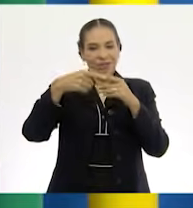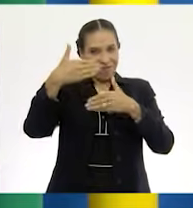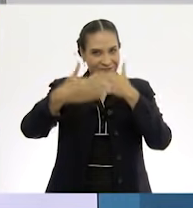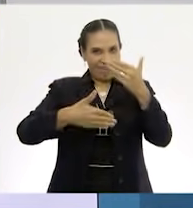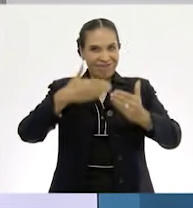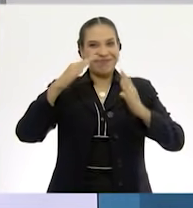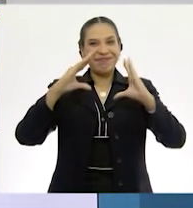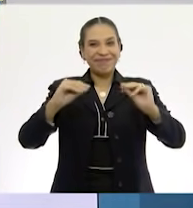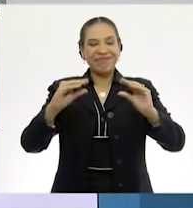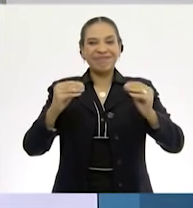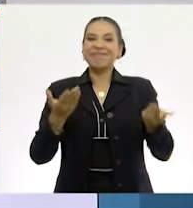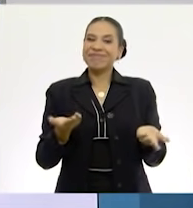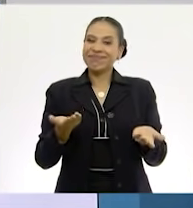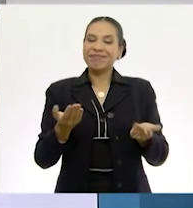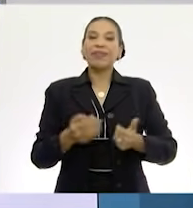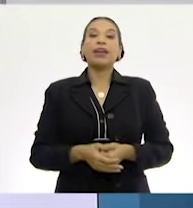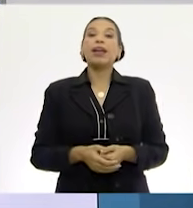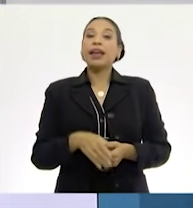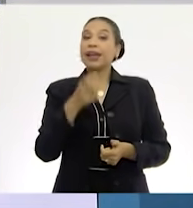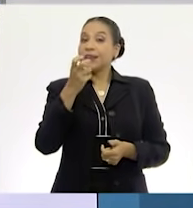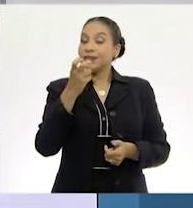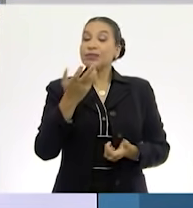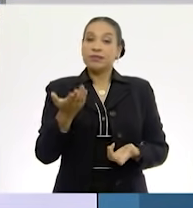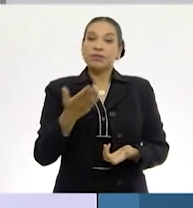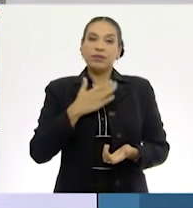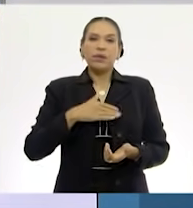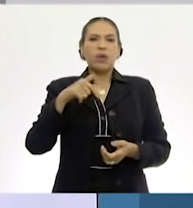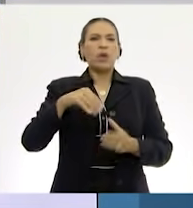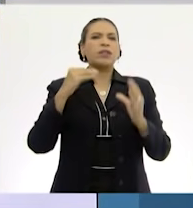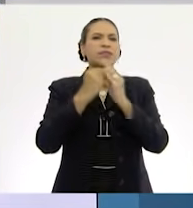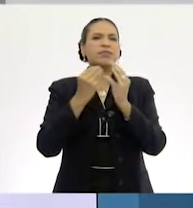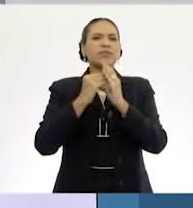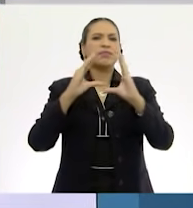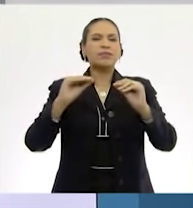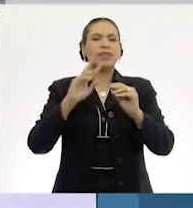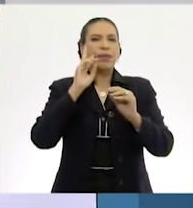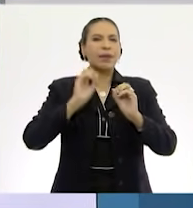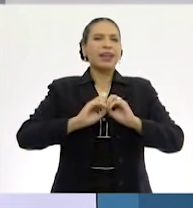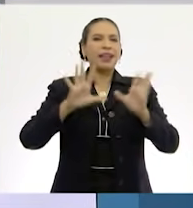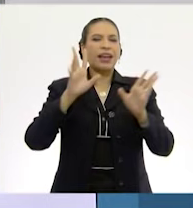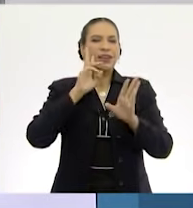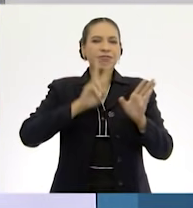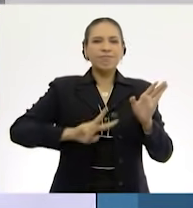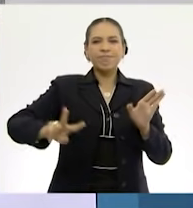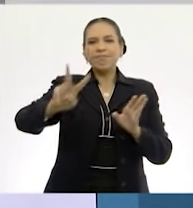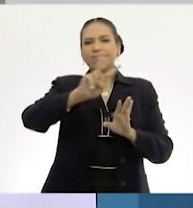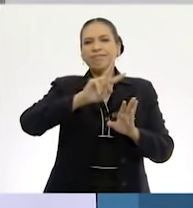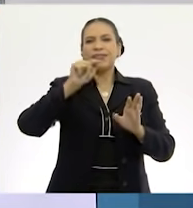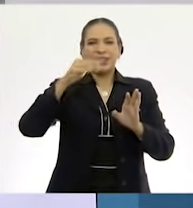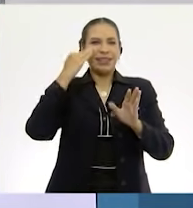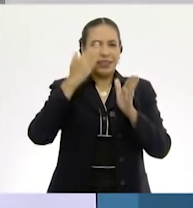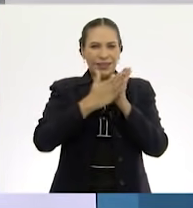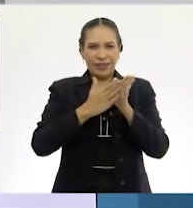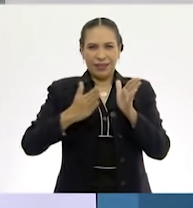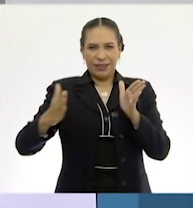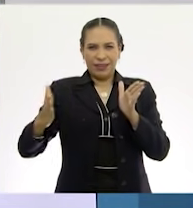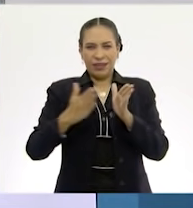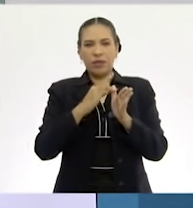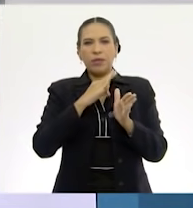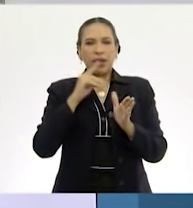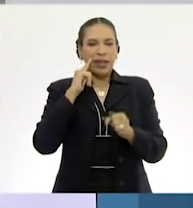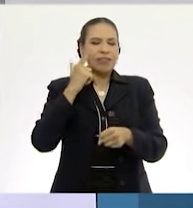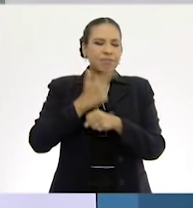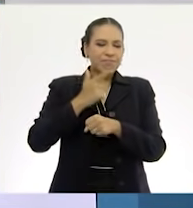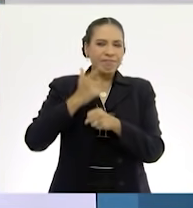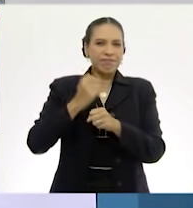clases. Sí, justo. Esta clase se trata de que aclaremos un panorama general de este periodo, de que podamos